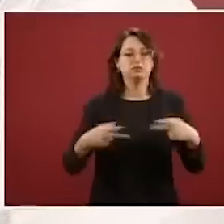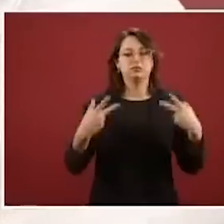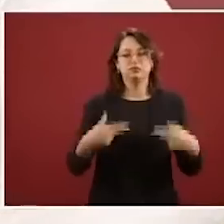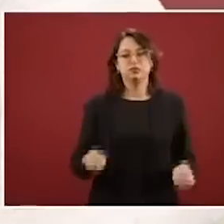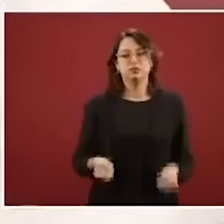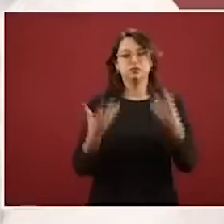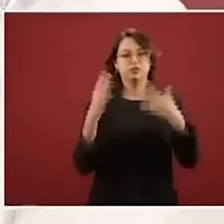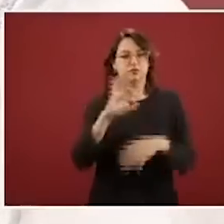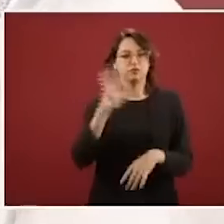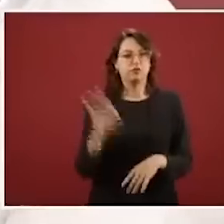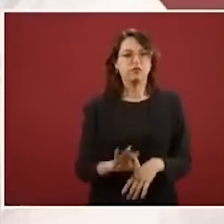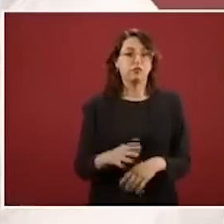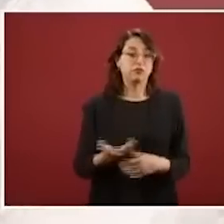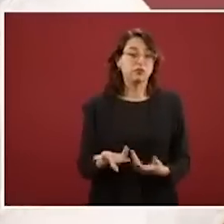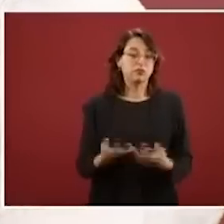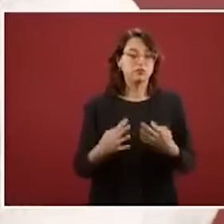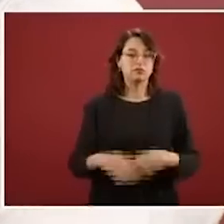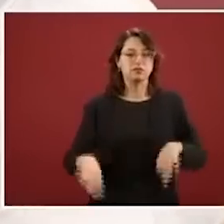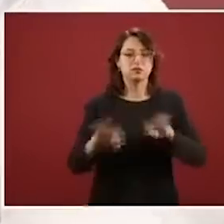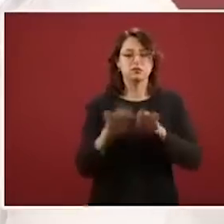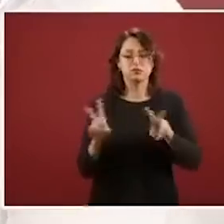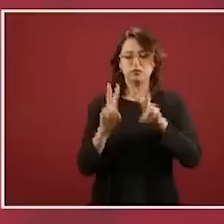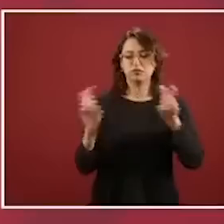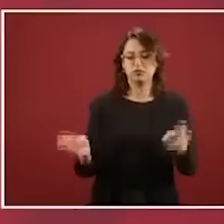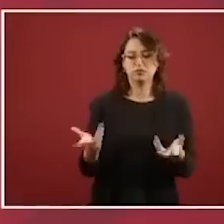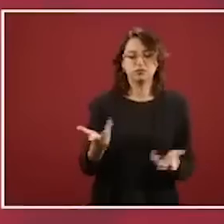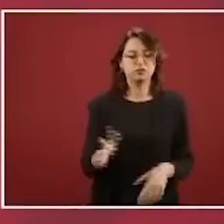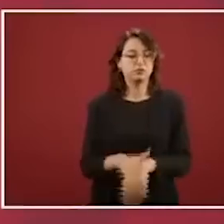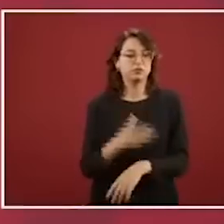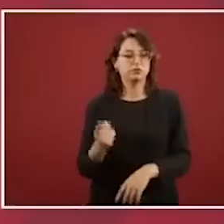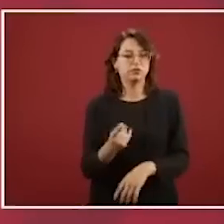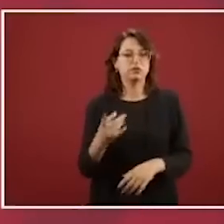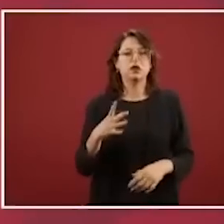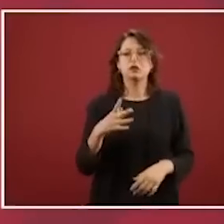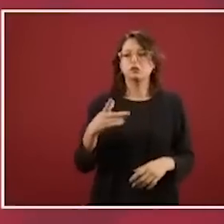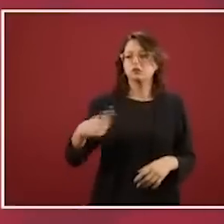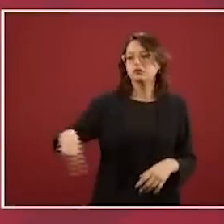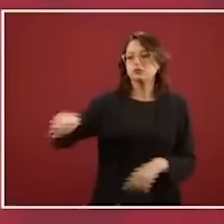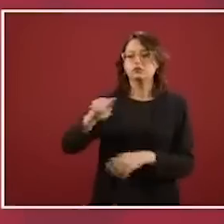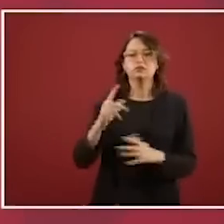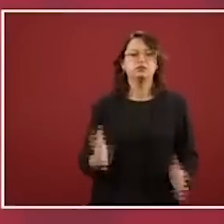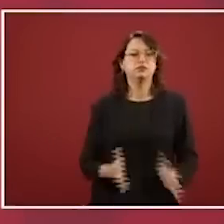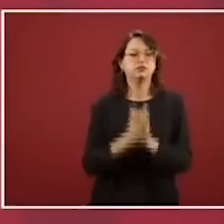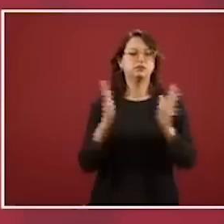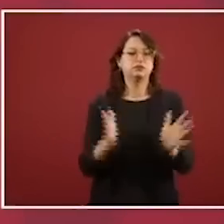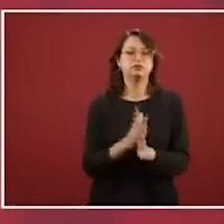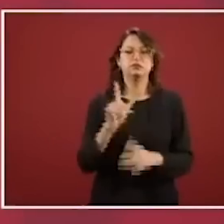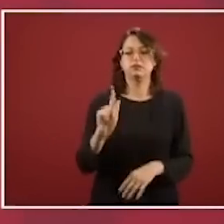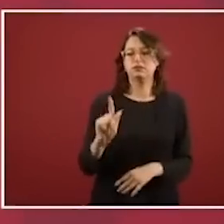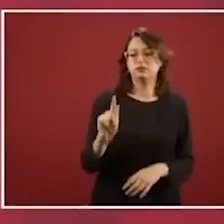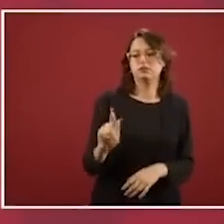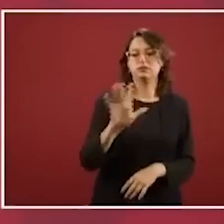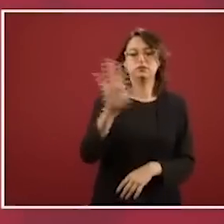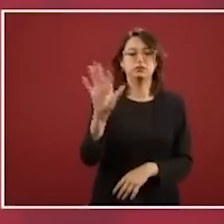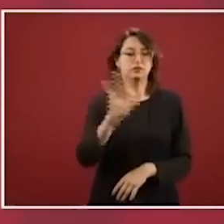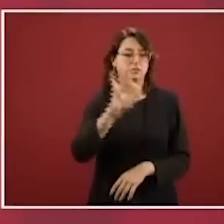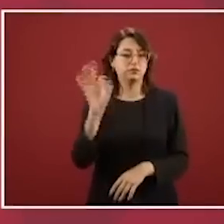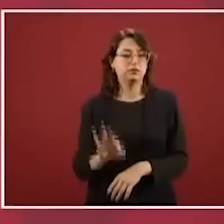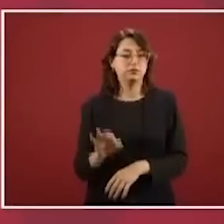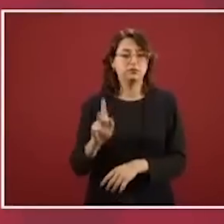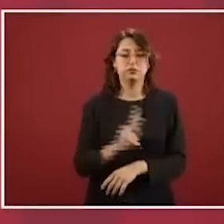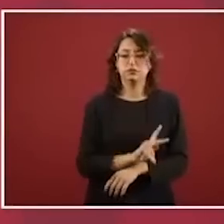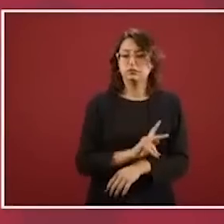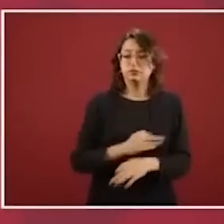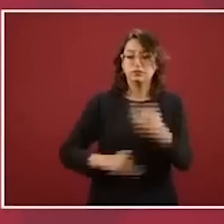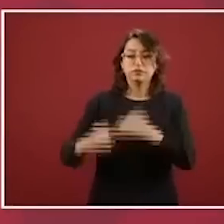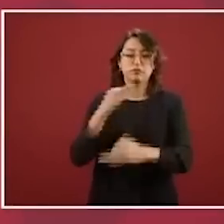sido muy importante. Estamos hablando de un 75% del total de las comunidades